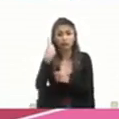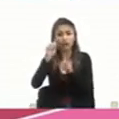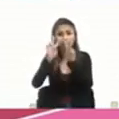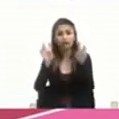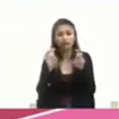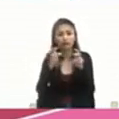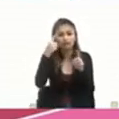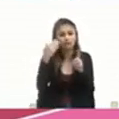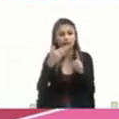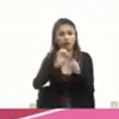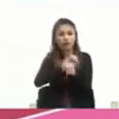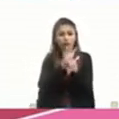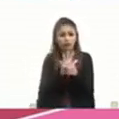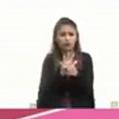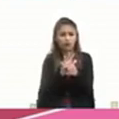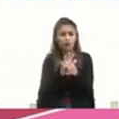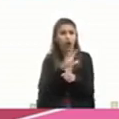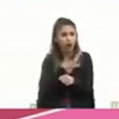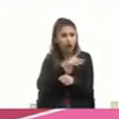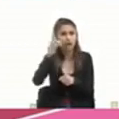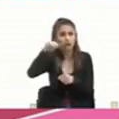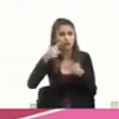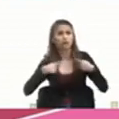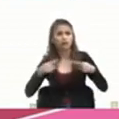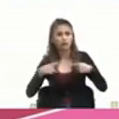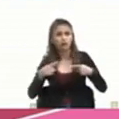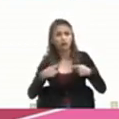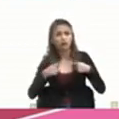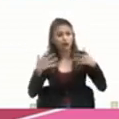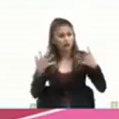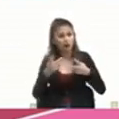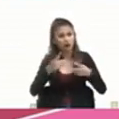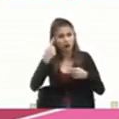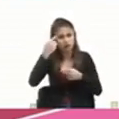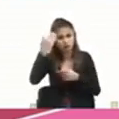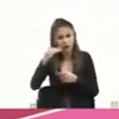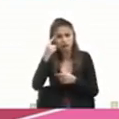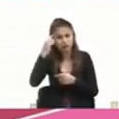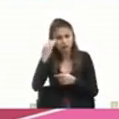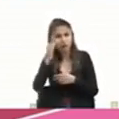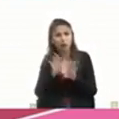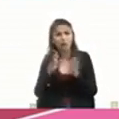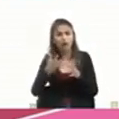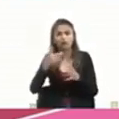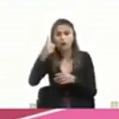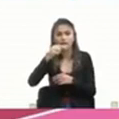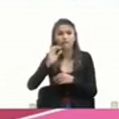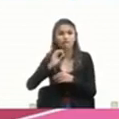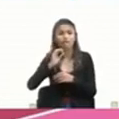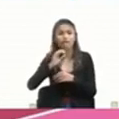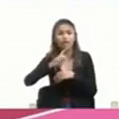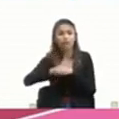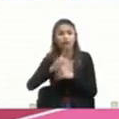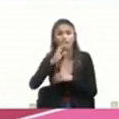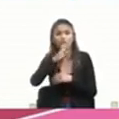COVID. Hay estadísticos, hay que hasta inclusive pedirle cómo le está afectando